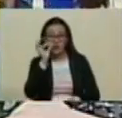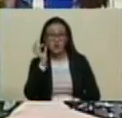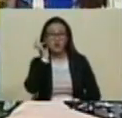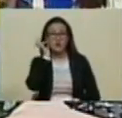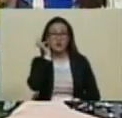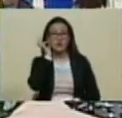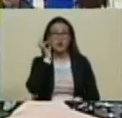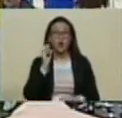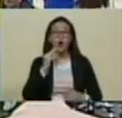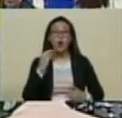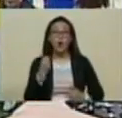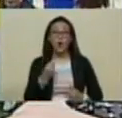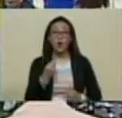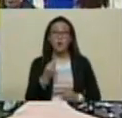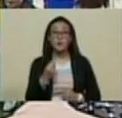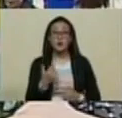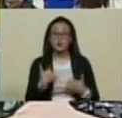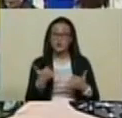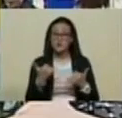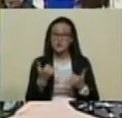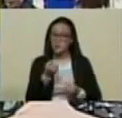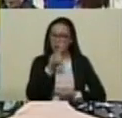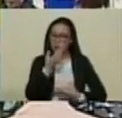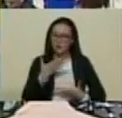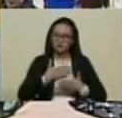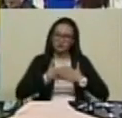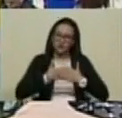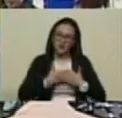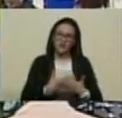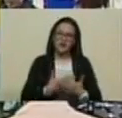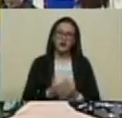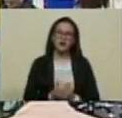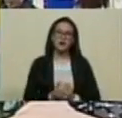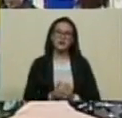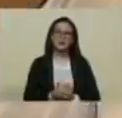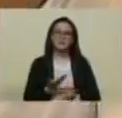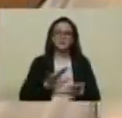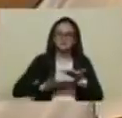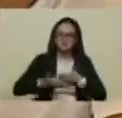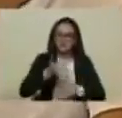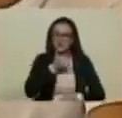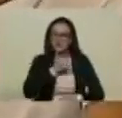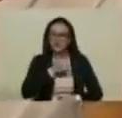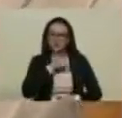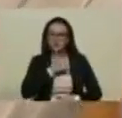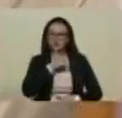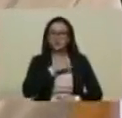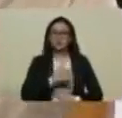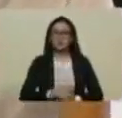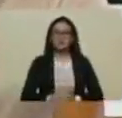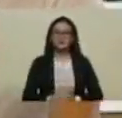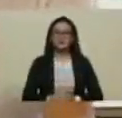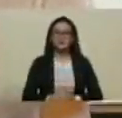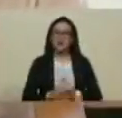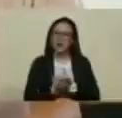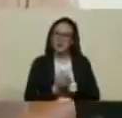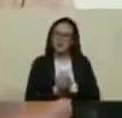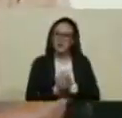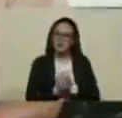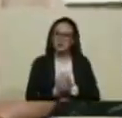joven, uno por naturaleza es bueno, es solidario, es compasivo, es